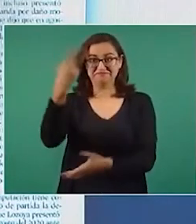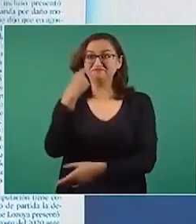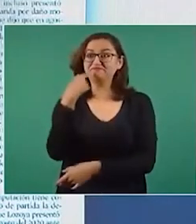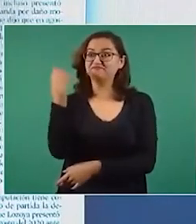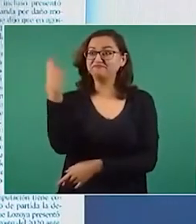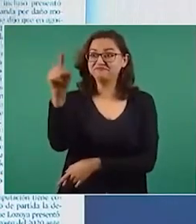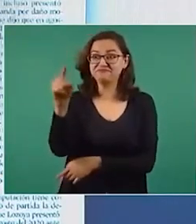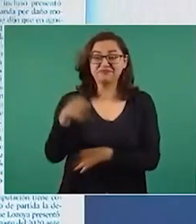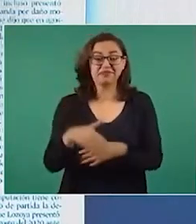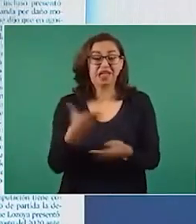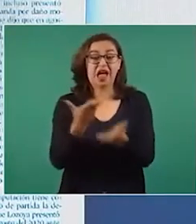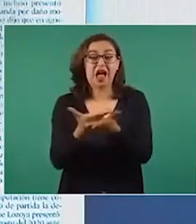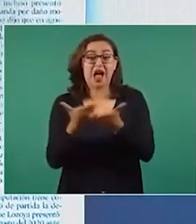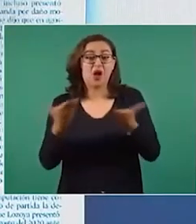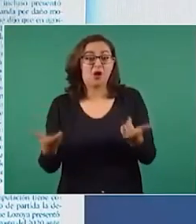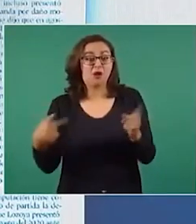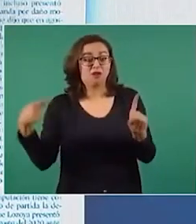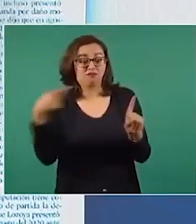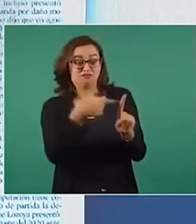se le hace fácil al señor